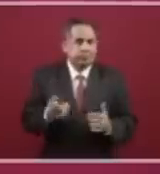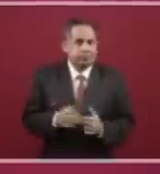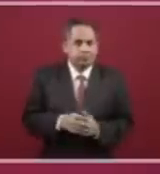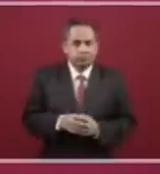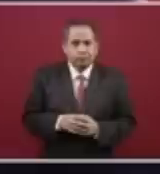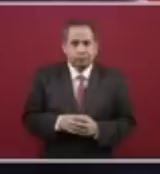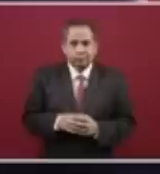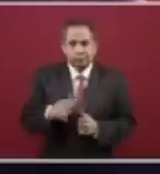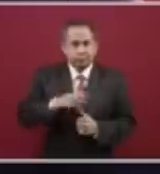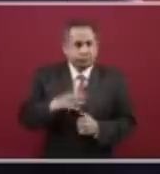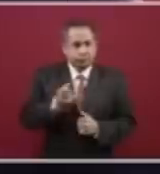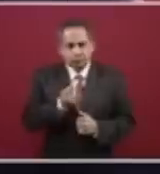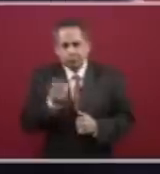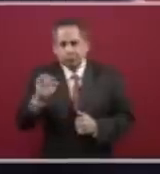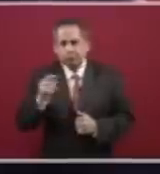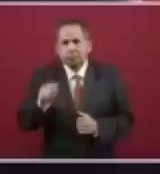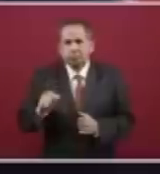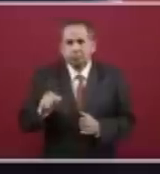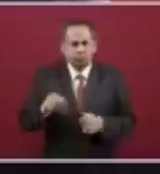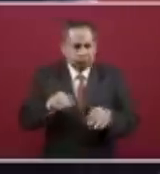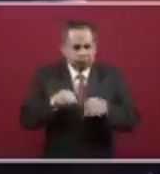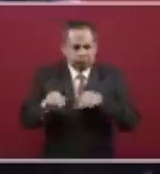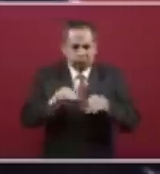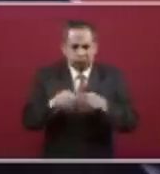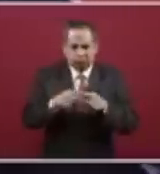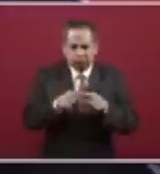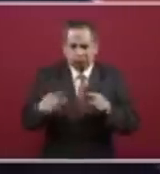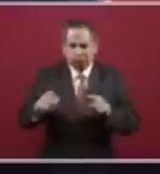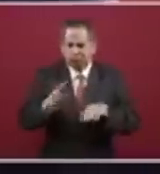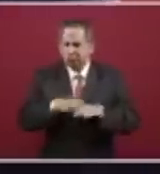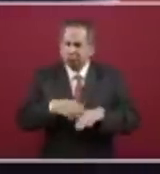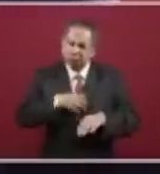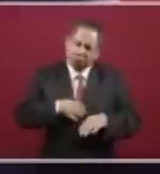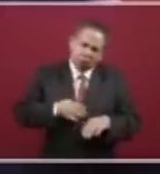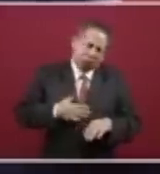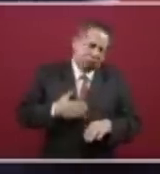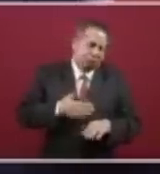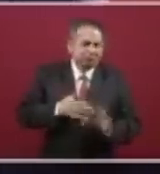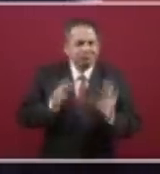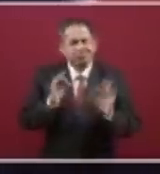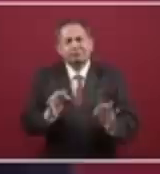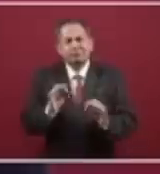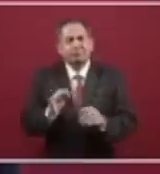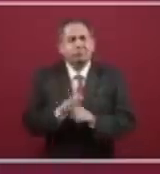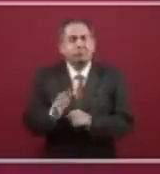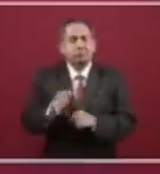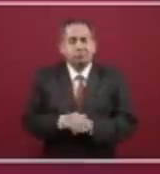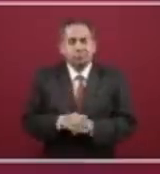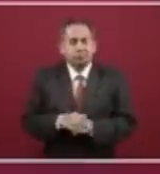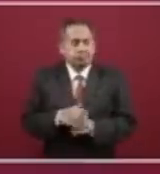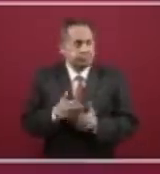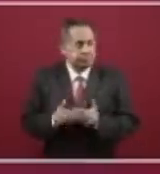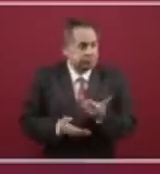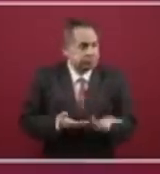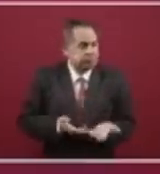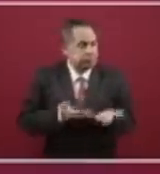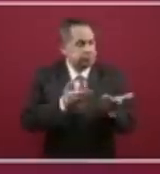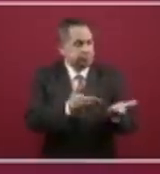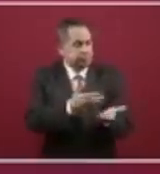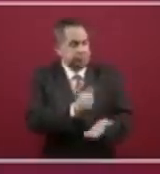haya un trabajo más satisfactorio que el de servir al